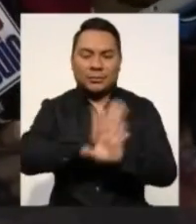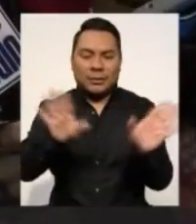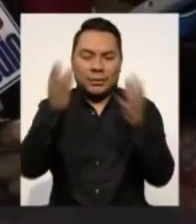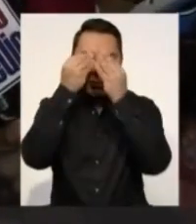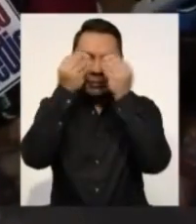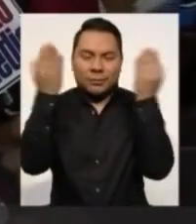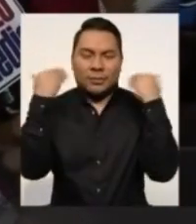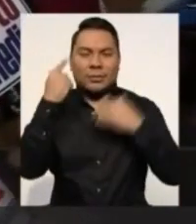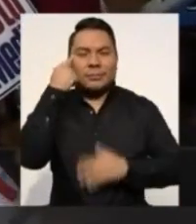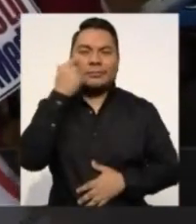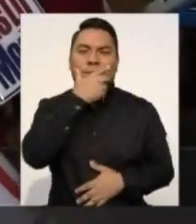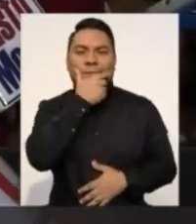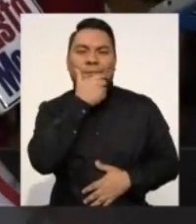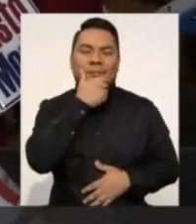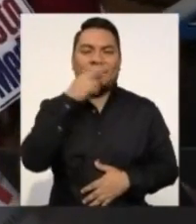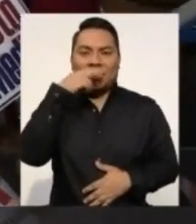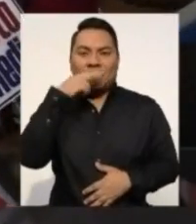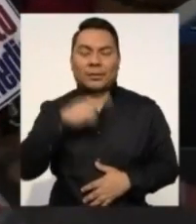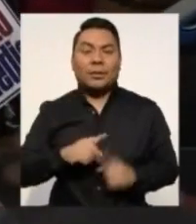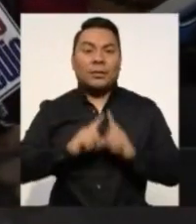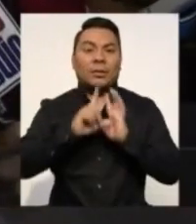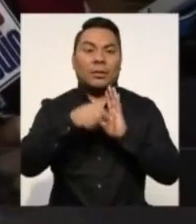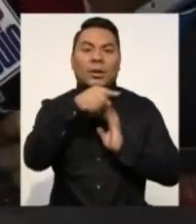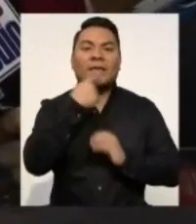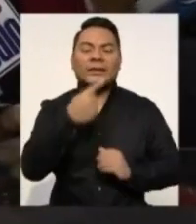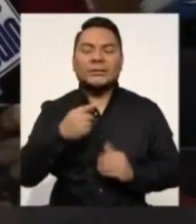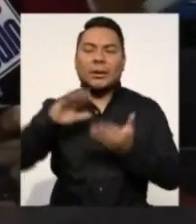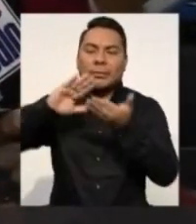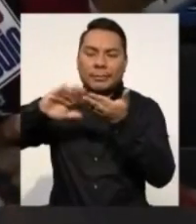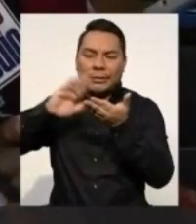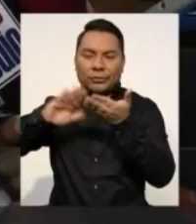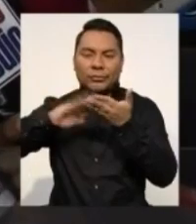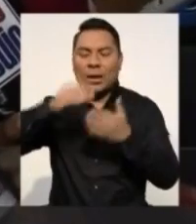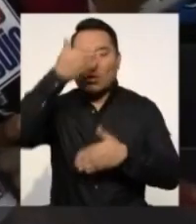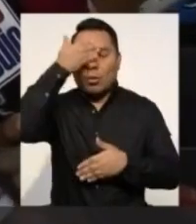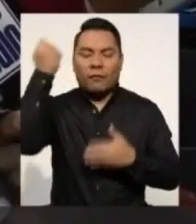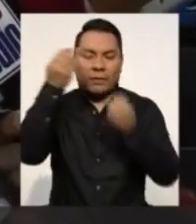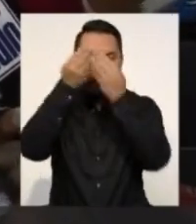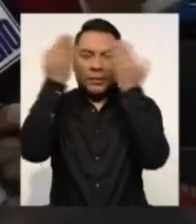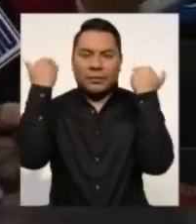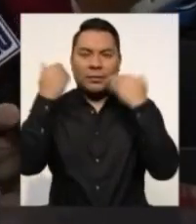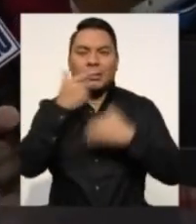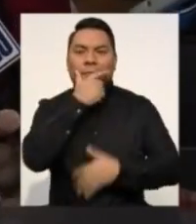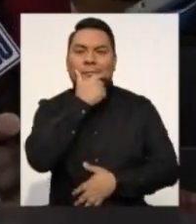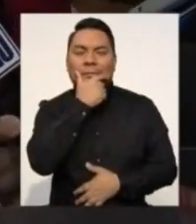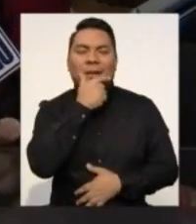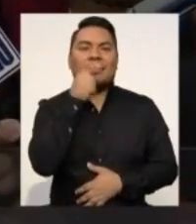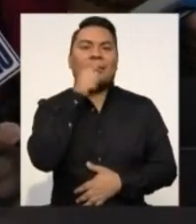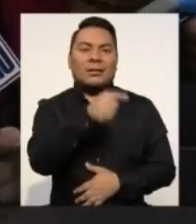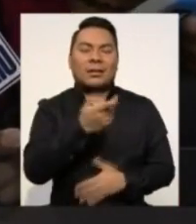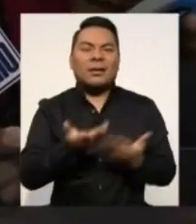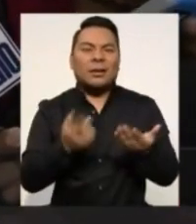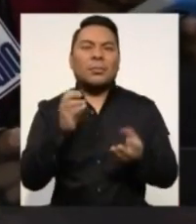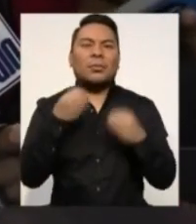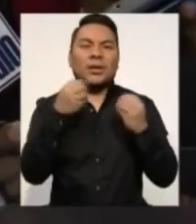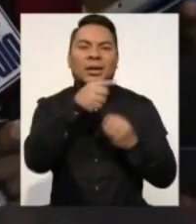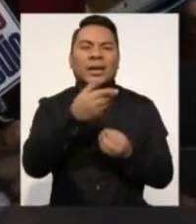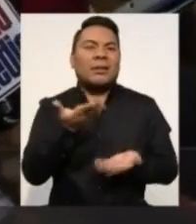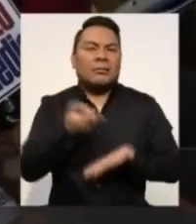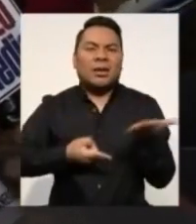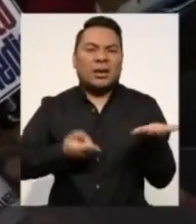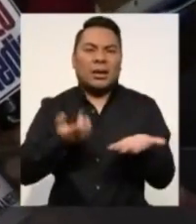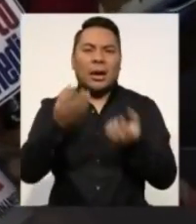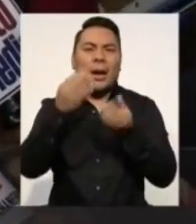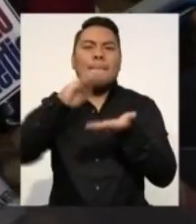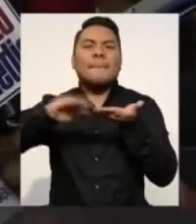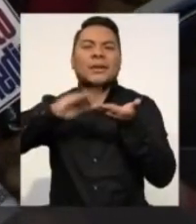se refiere, luego dice que es perdonar y olvidar. Entonces quiero preguntarle qué quiere que se perdone o qué quiere que le perdonen,